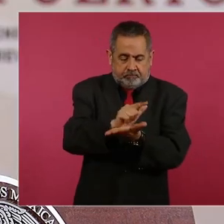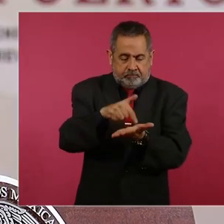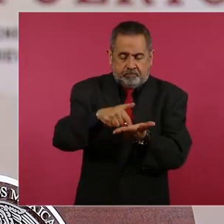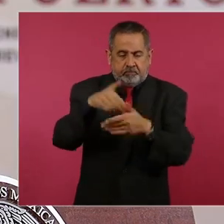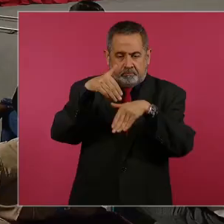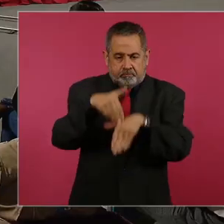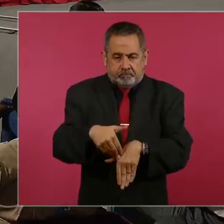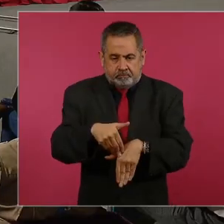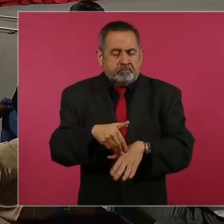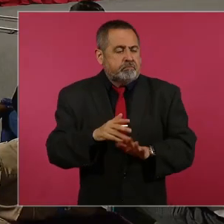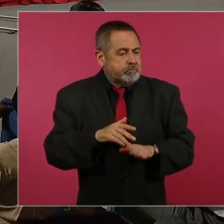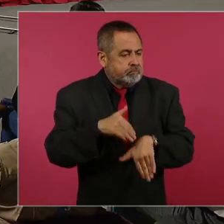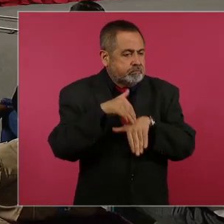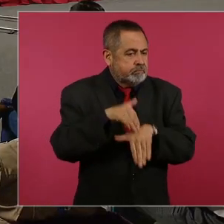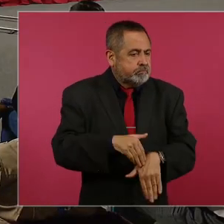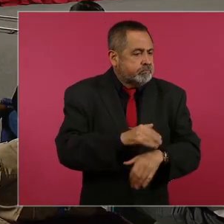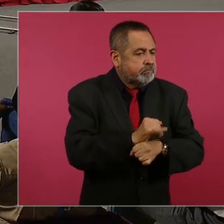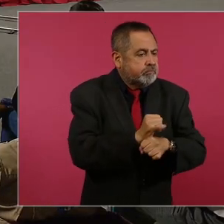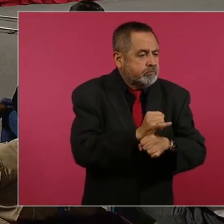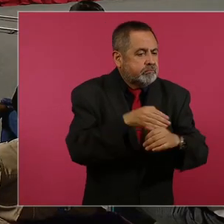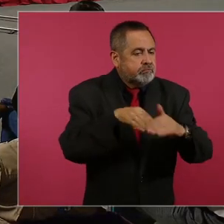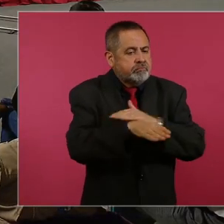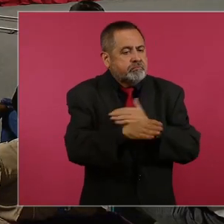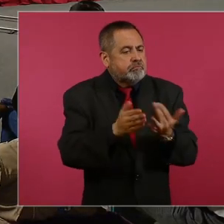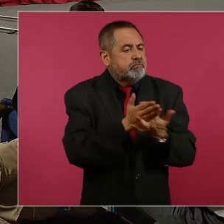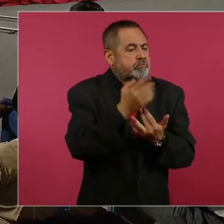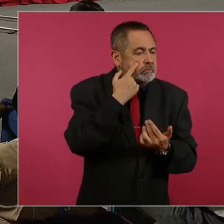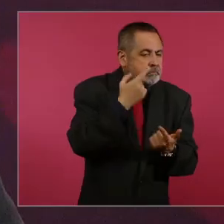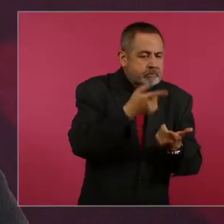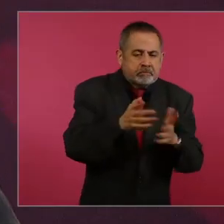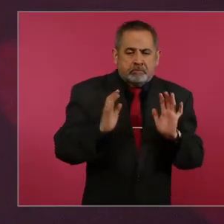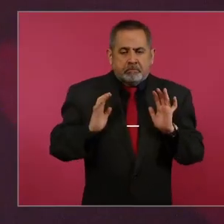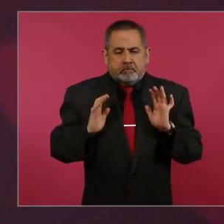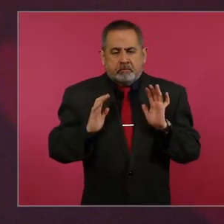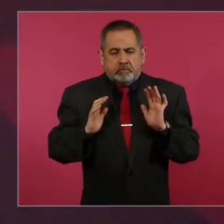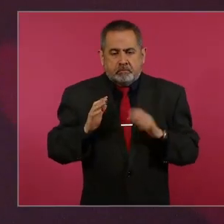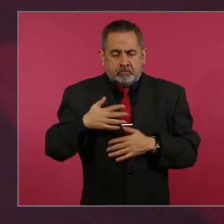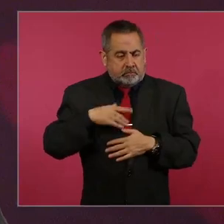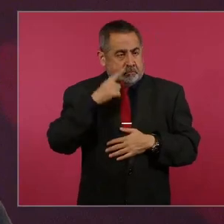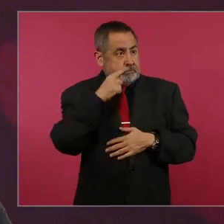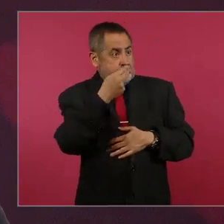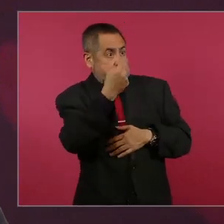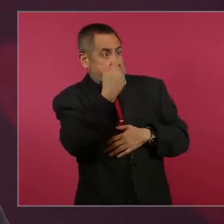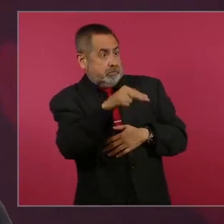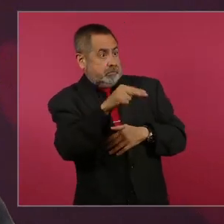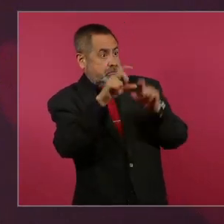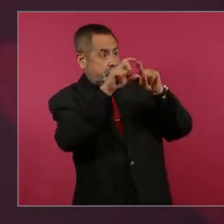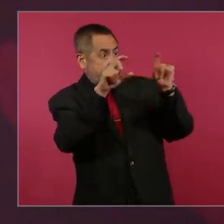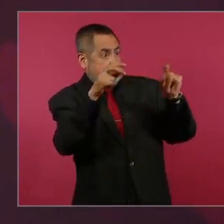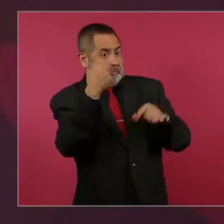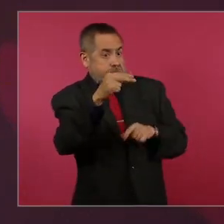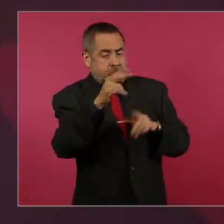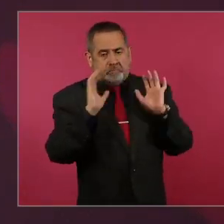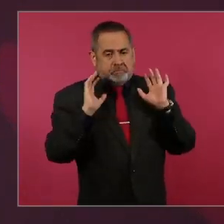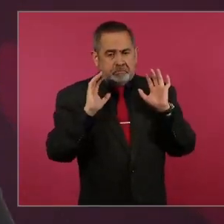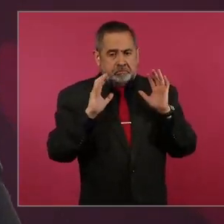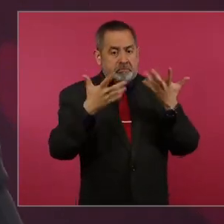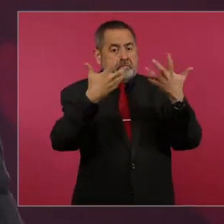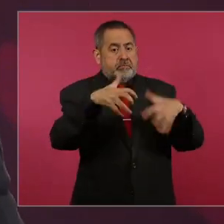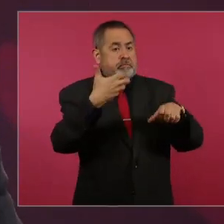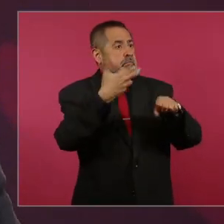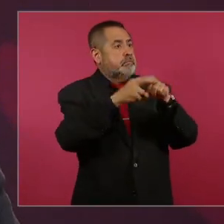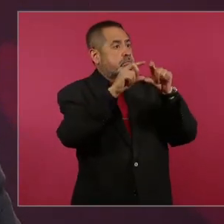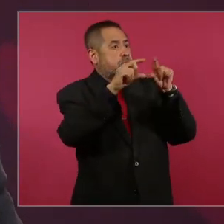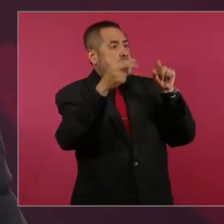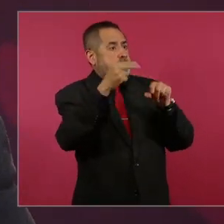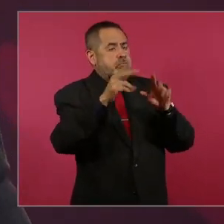legalidad. Nosotros, como ya lo comentamos, no vemos nombres de personas, no vemos nombres de empresas. Únicamente